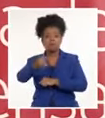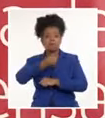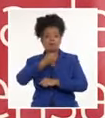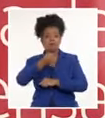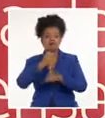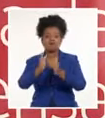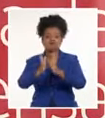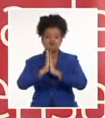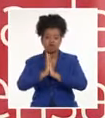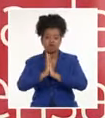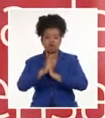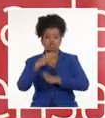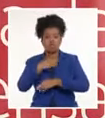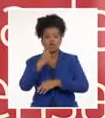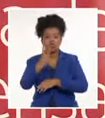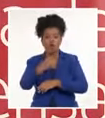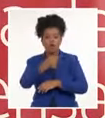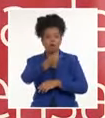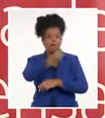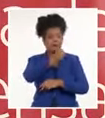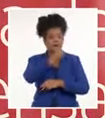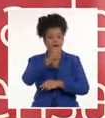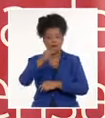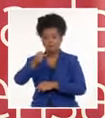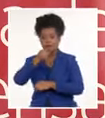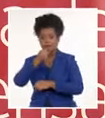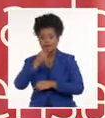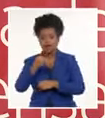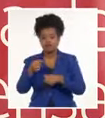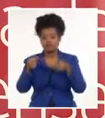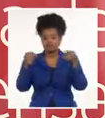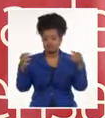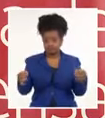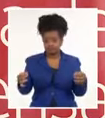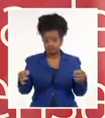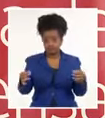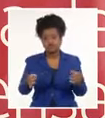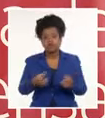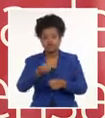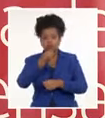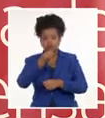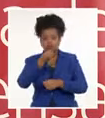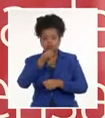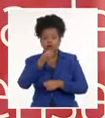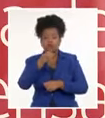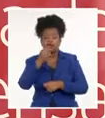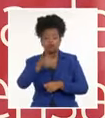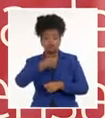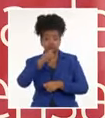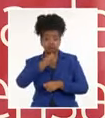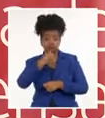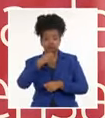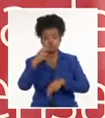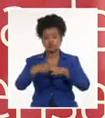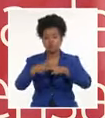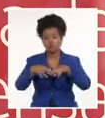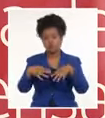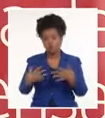dos micrófonos en cada lateral de la sala y recuerden, deben presentarse planteando su nombre y el medio al cual pertenece.